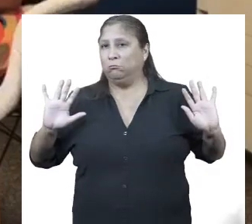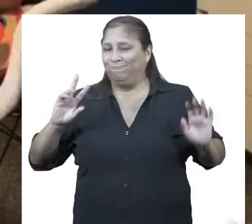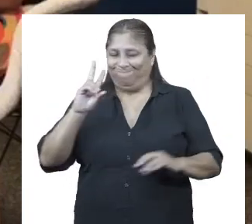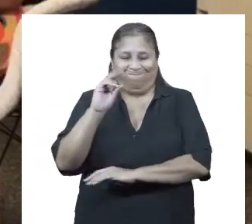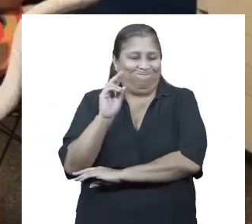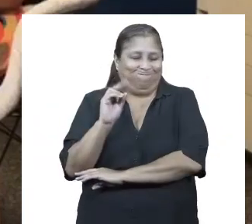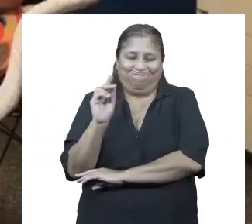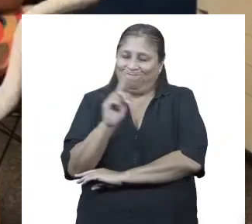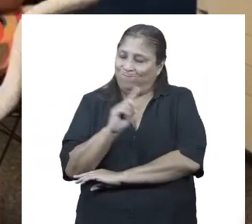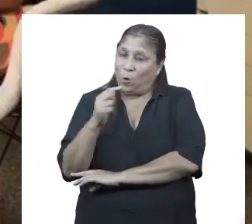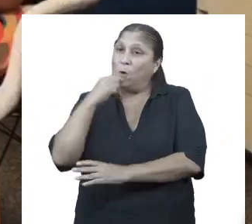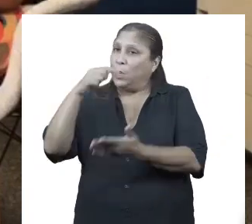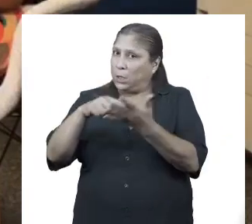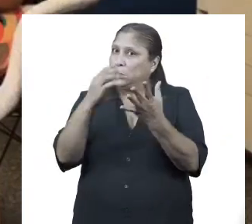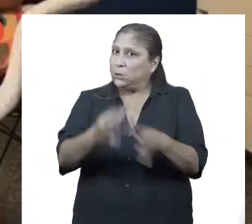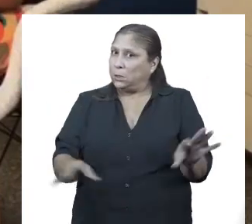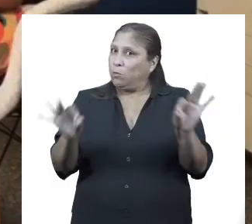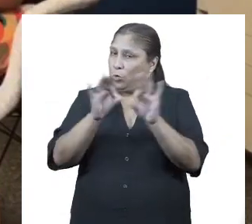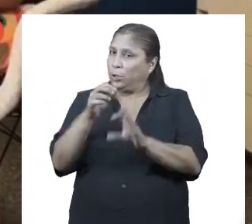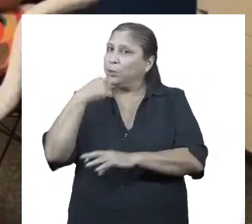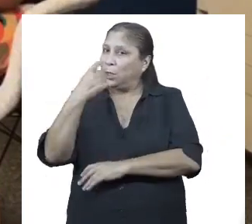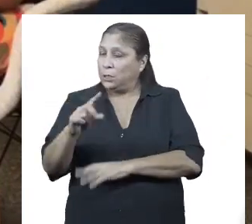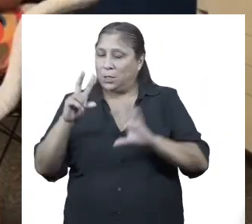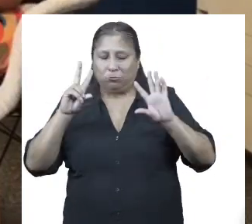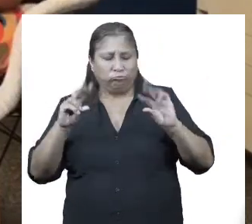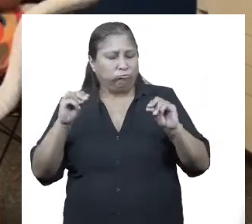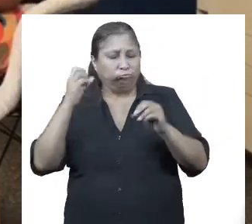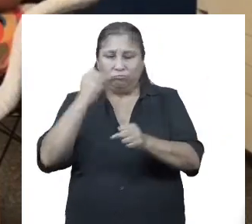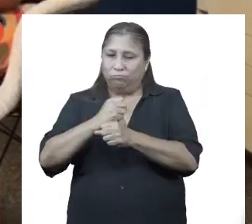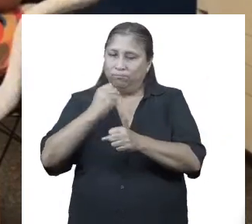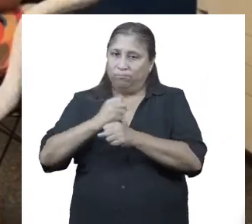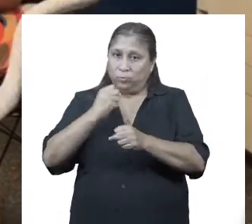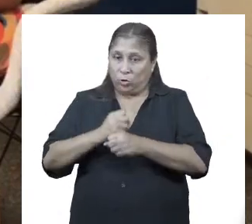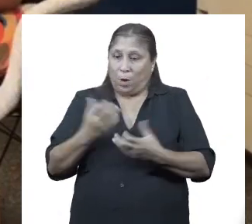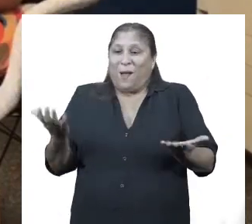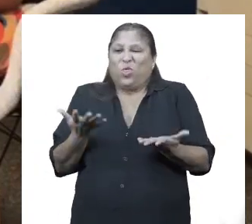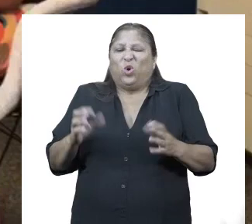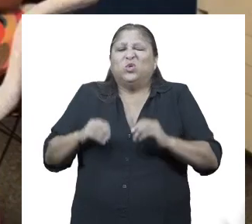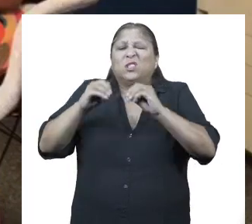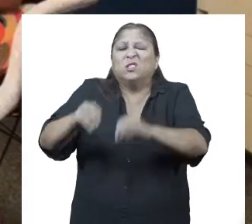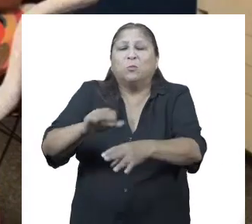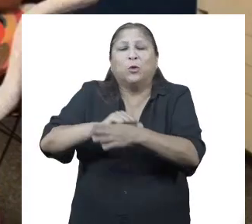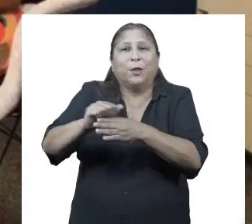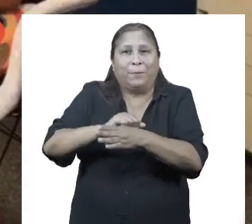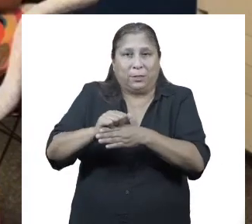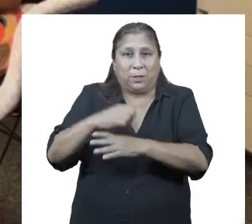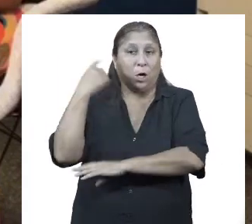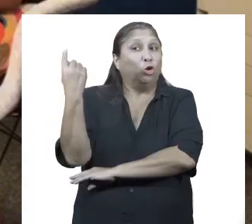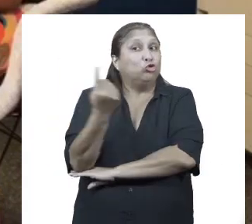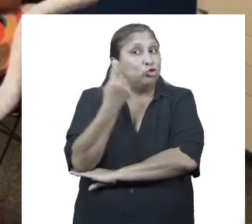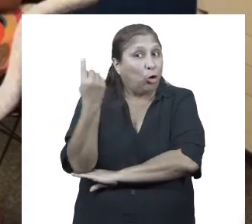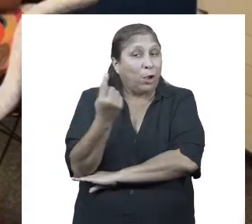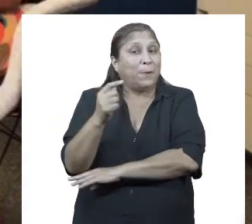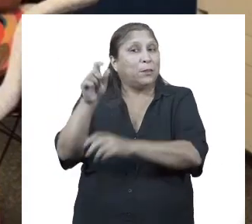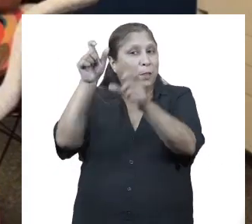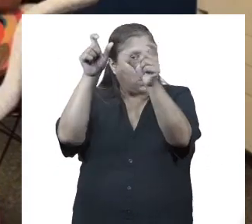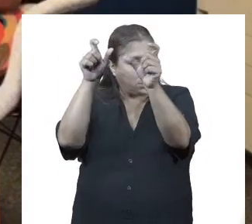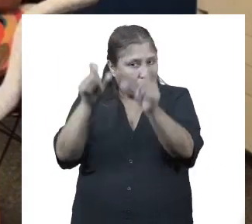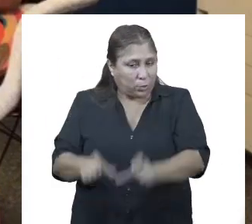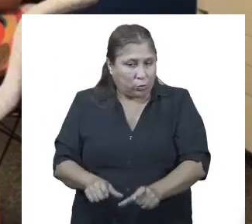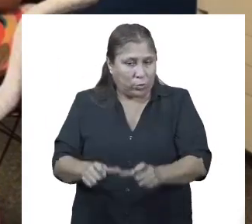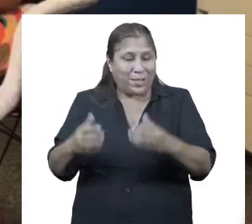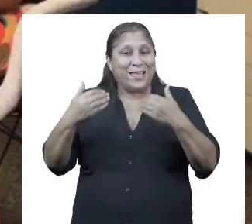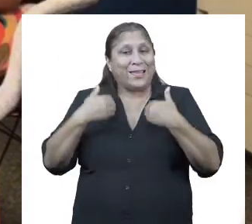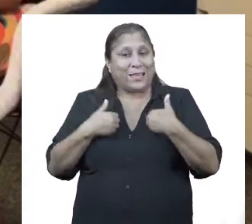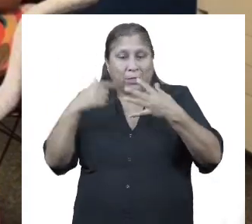no. Eso, y es importante acotarlo, así no opera. El campo de aplicación es restrictivo. Solamente las personas que están